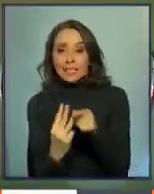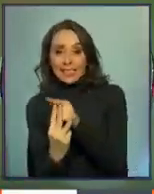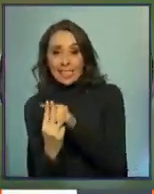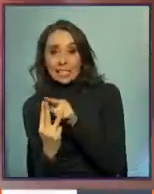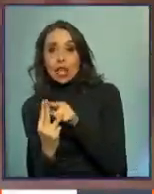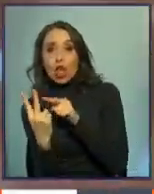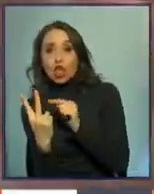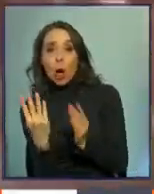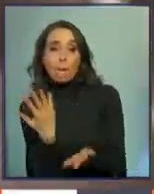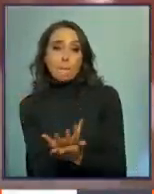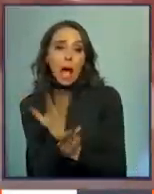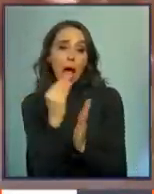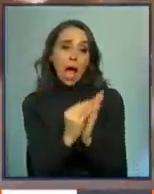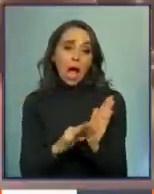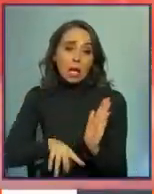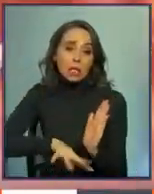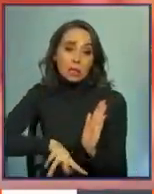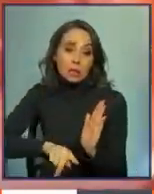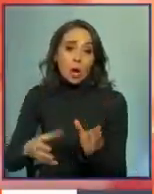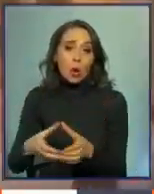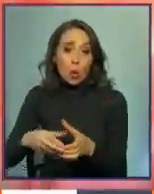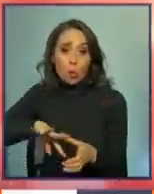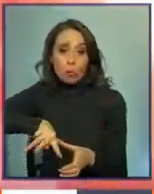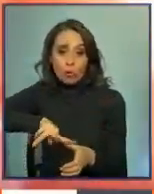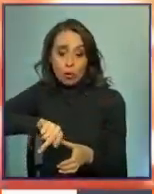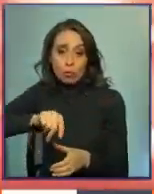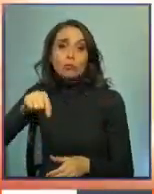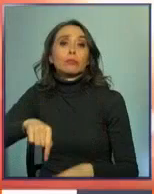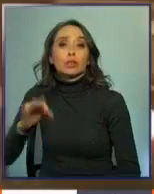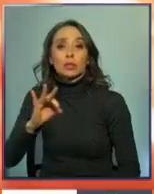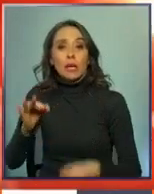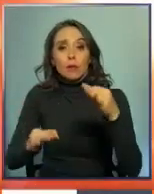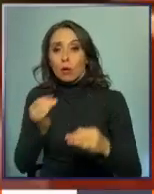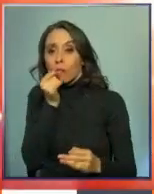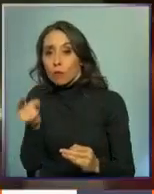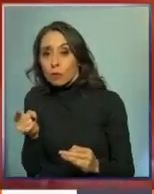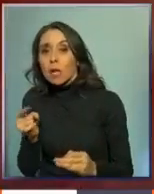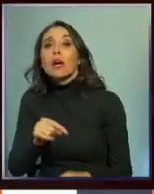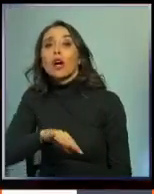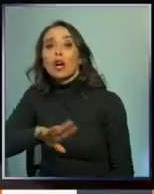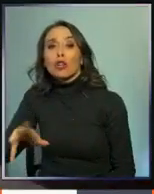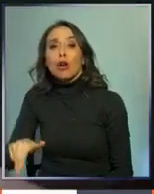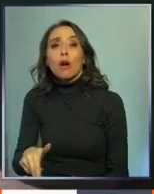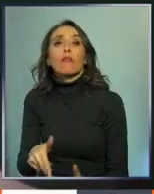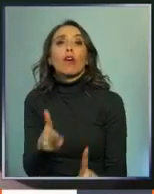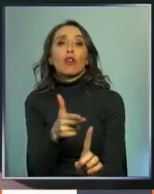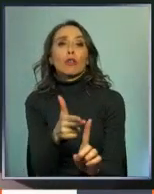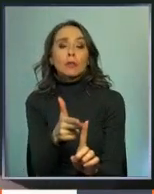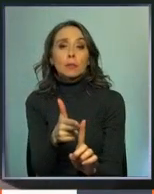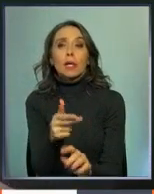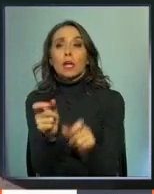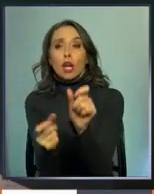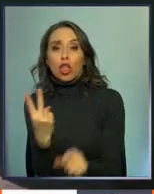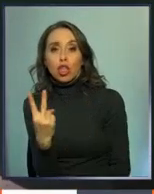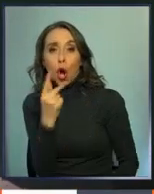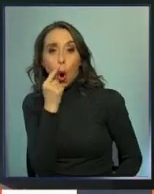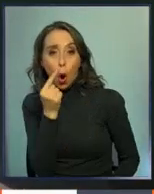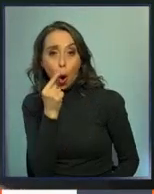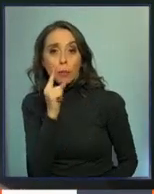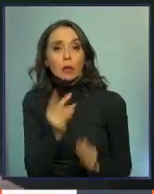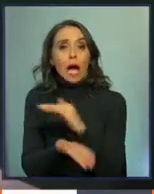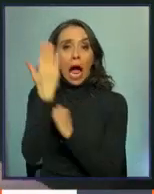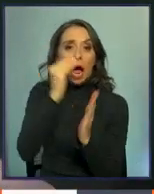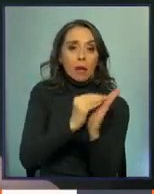prontuario policial. Banda delictual que fue formalizada este sábado por robo con intimidación. Los masculinos mantienen antecedentes